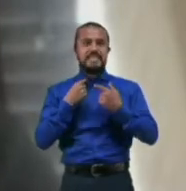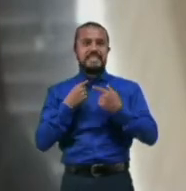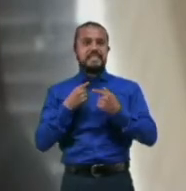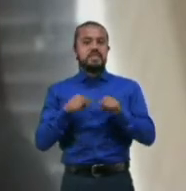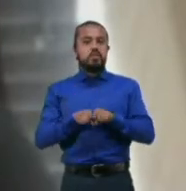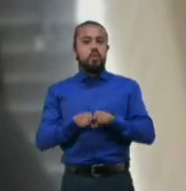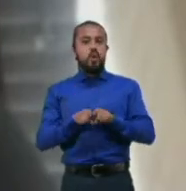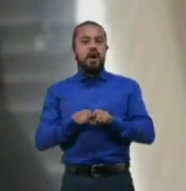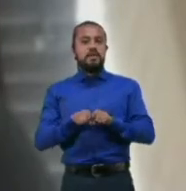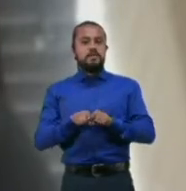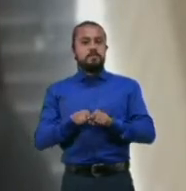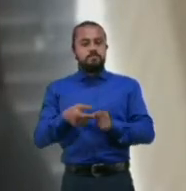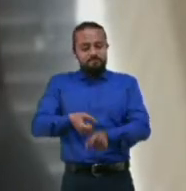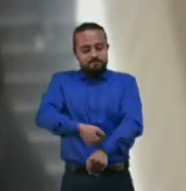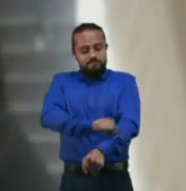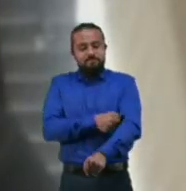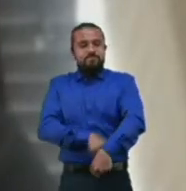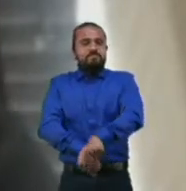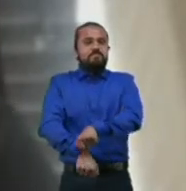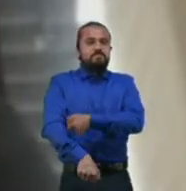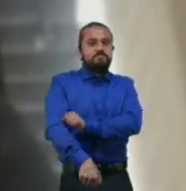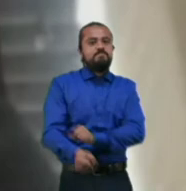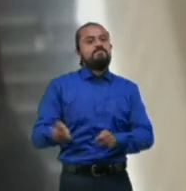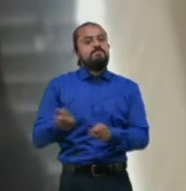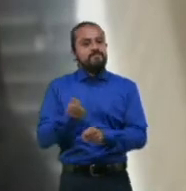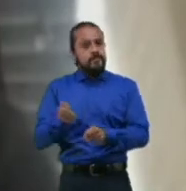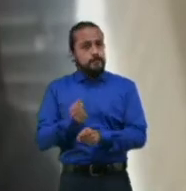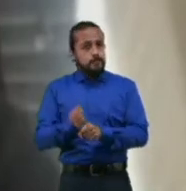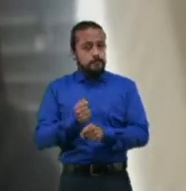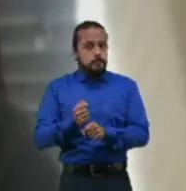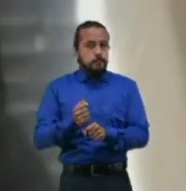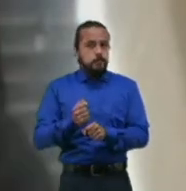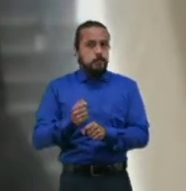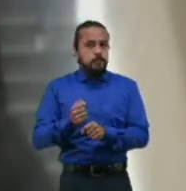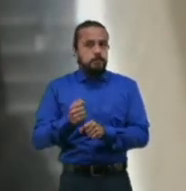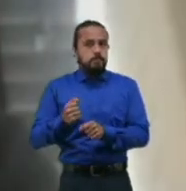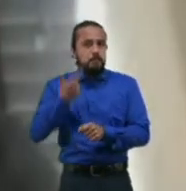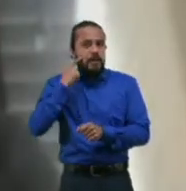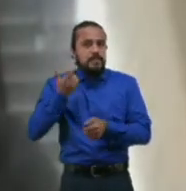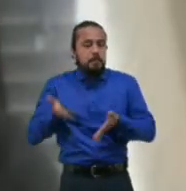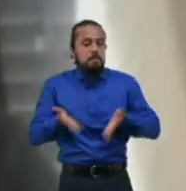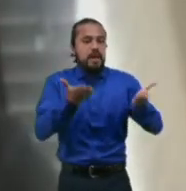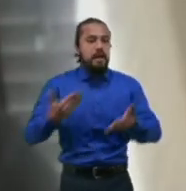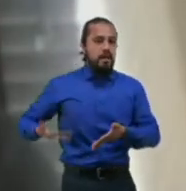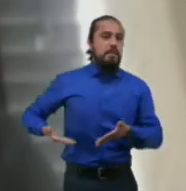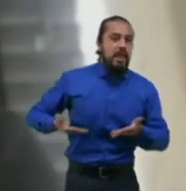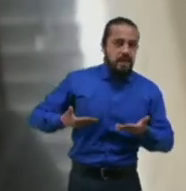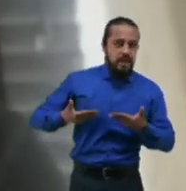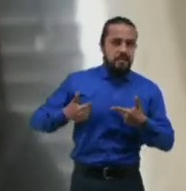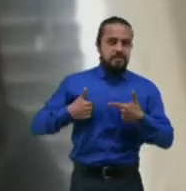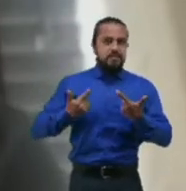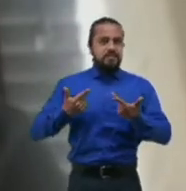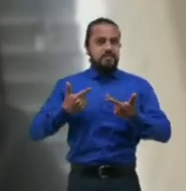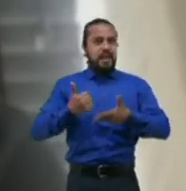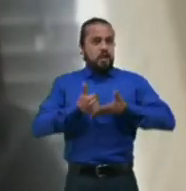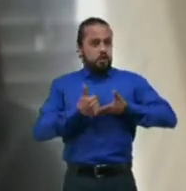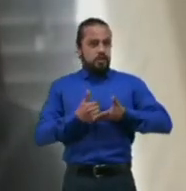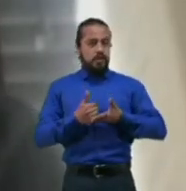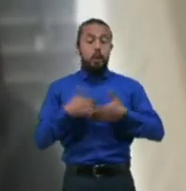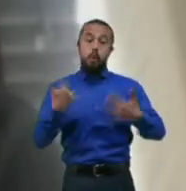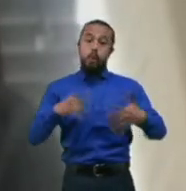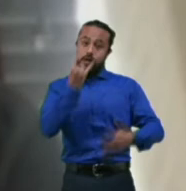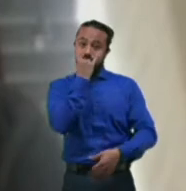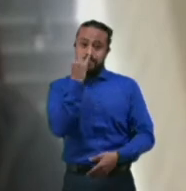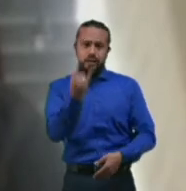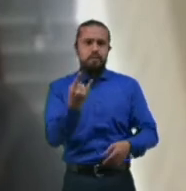poder seguir emprendiendo, que es súper importante. Y ese fue como el inicio, Javier. Súper interesante, Simón. O sea, casi